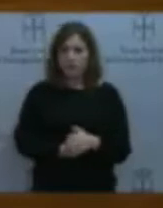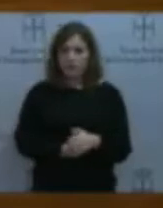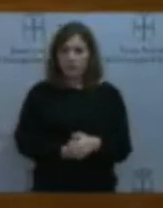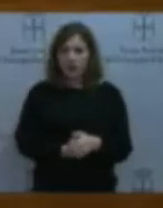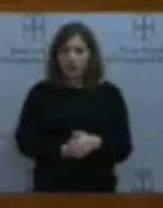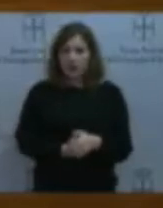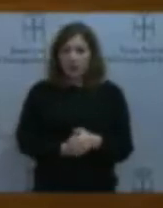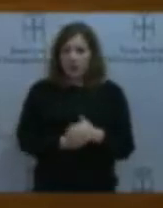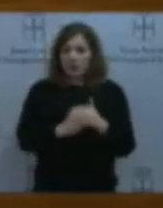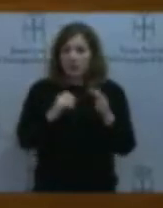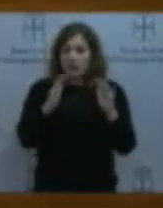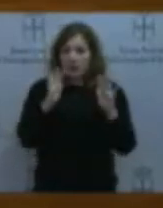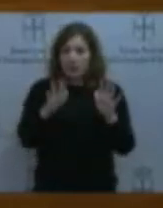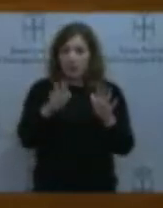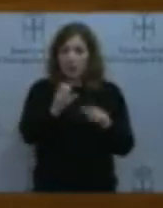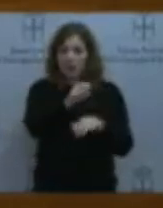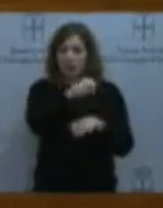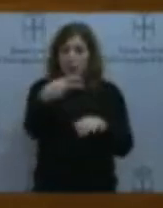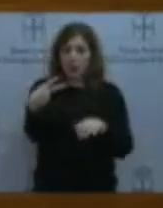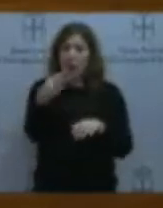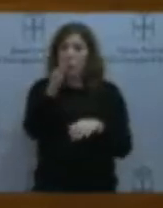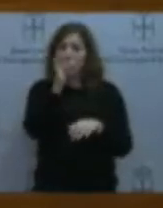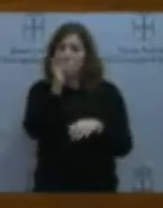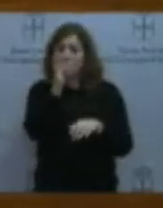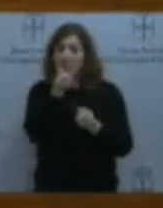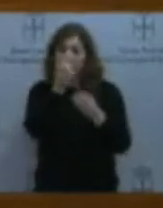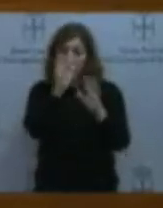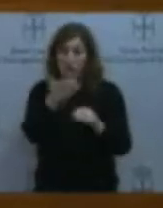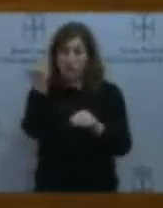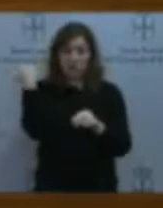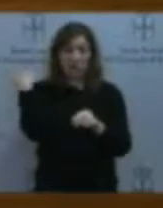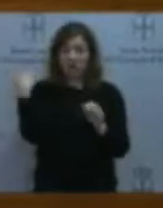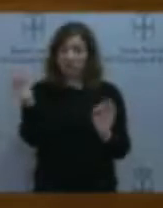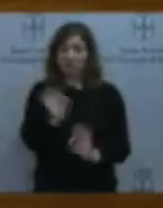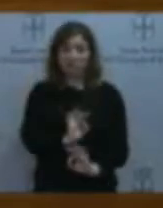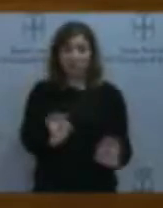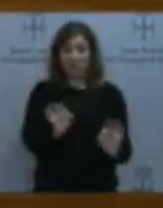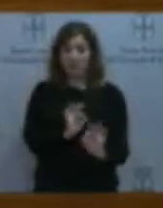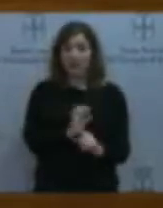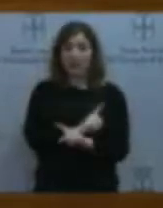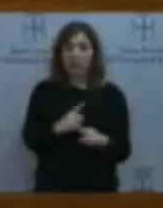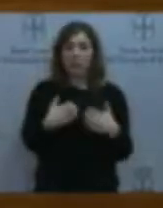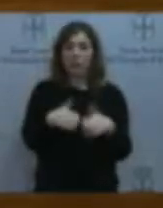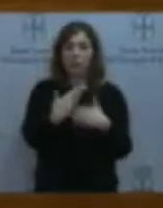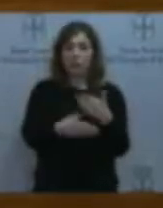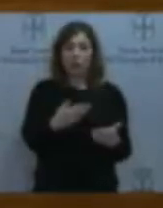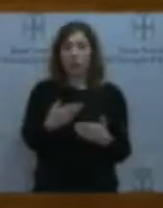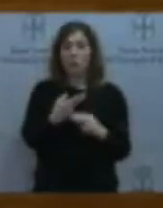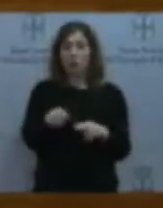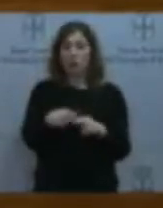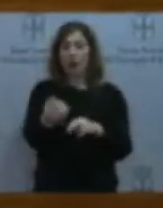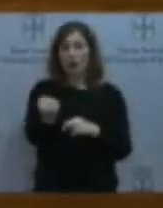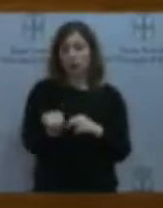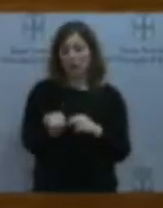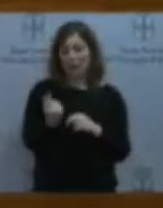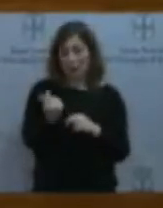Pero el problema no es que nos diesen resultado las promesas de aquel informe, es que tampoco han funcionado las políticas de austeridad. Insisto, hemos